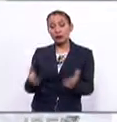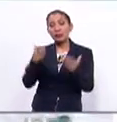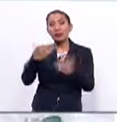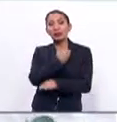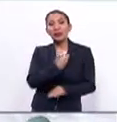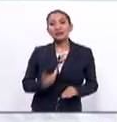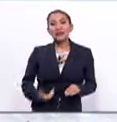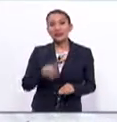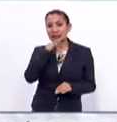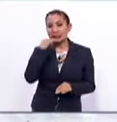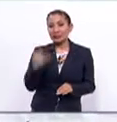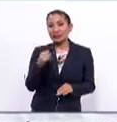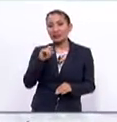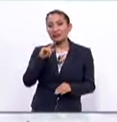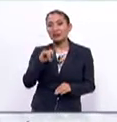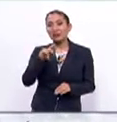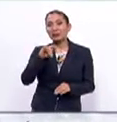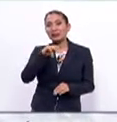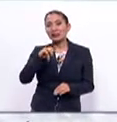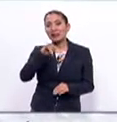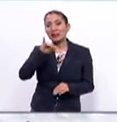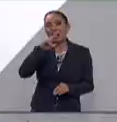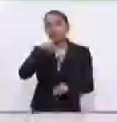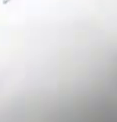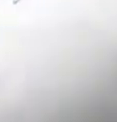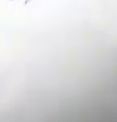por el presidente de Chile, Sebastián Piñera.